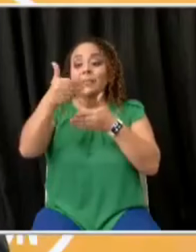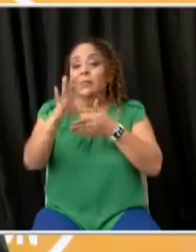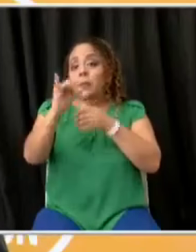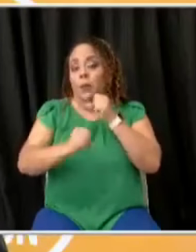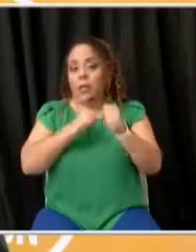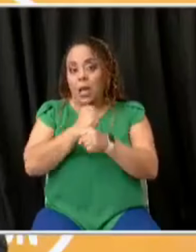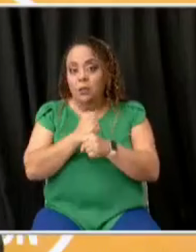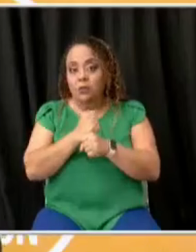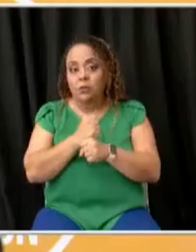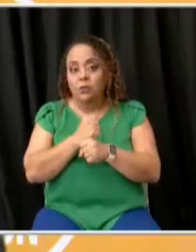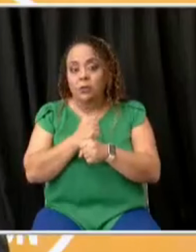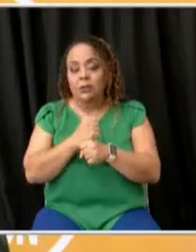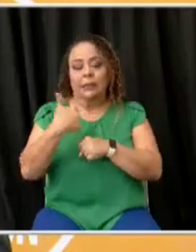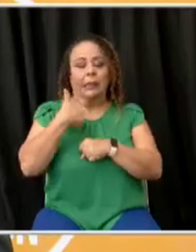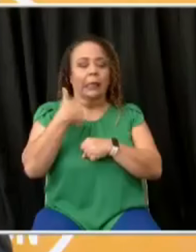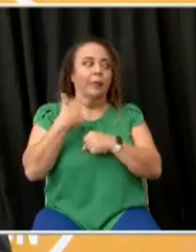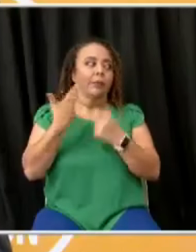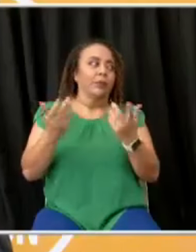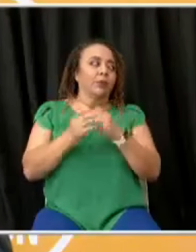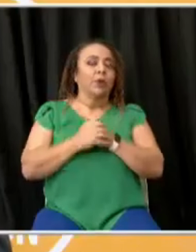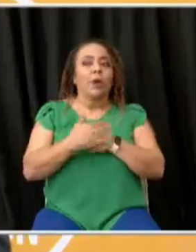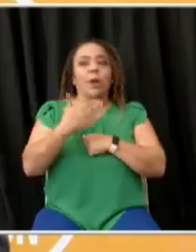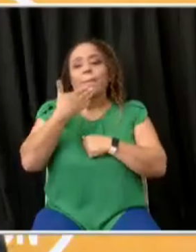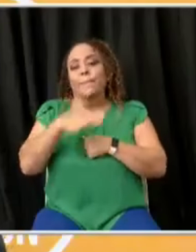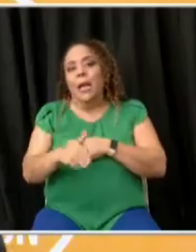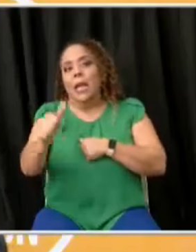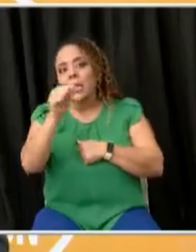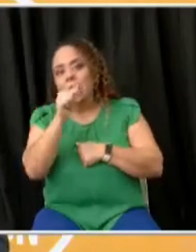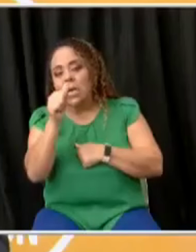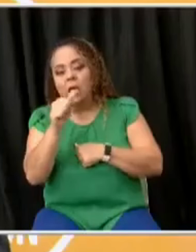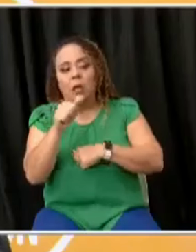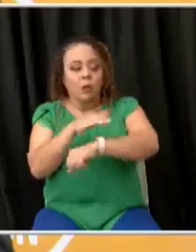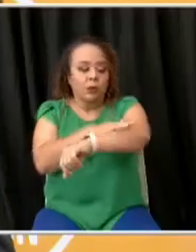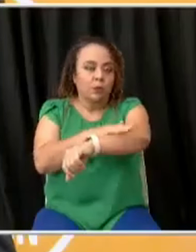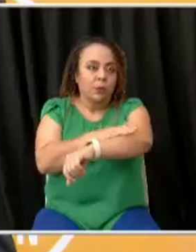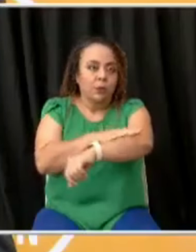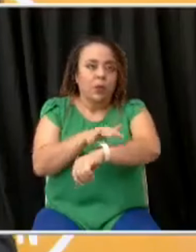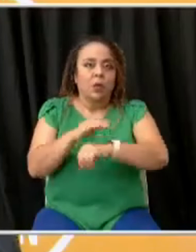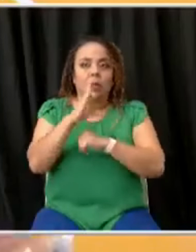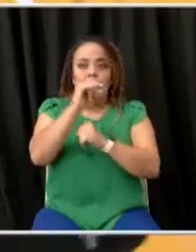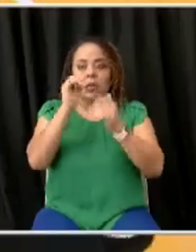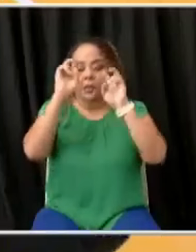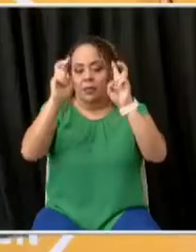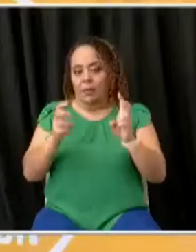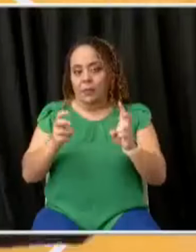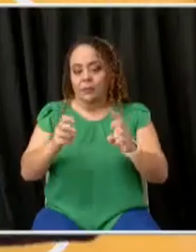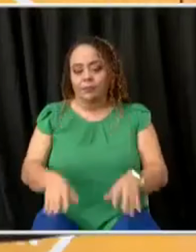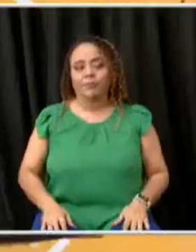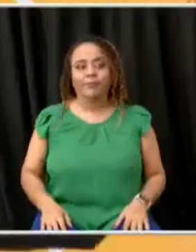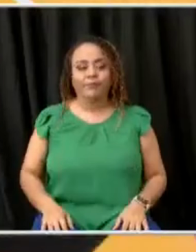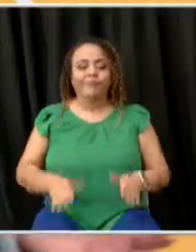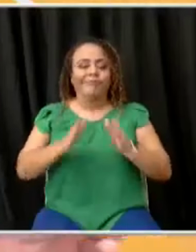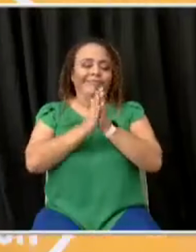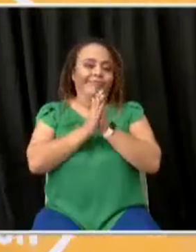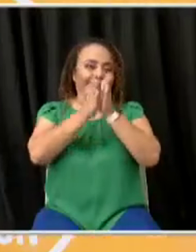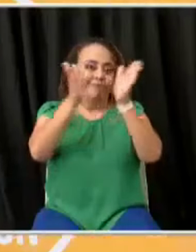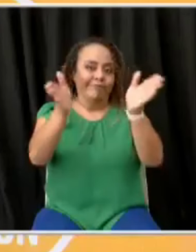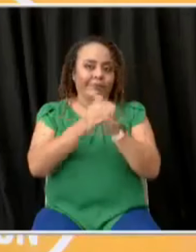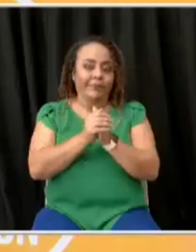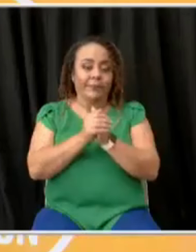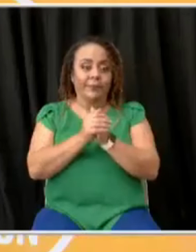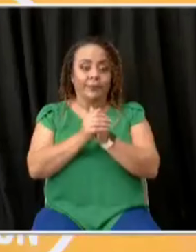manejamos mal volúmenes de líquidos, hidratación de la piel y cuestiones de ese tipo. Entonces, en general, conforme aumenta la